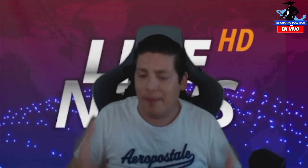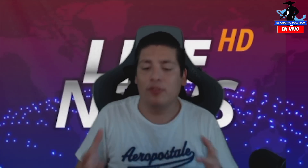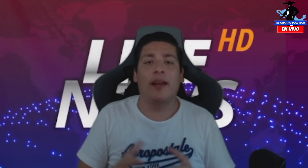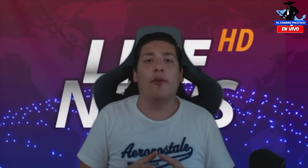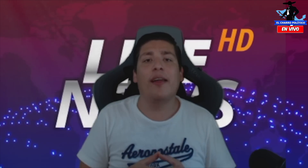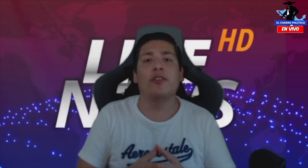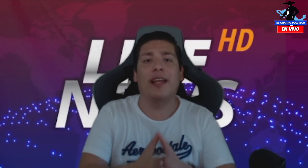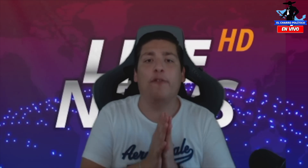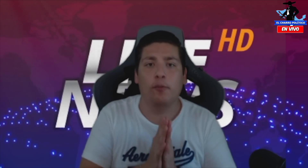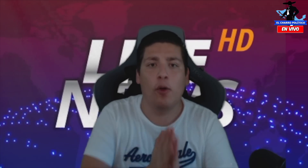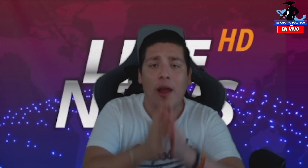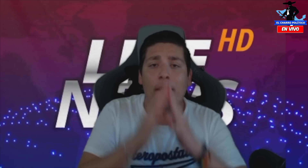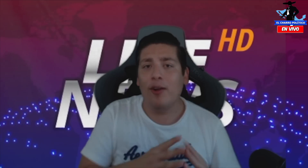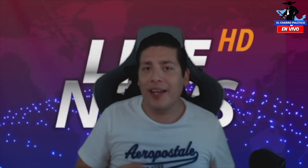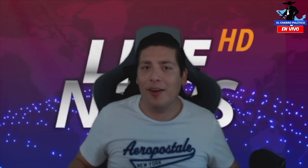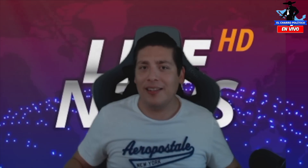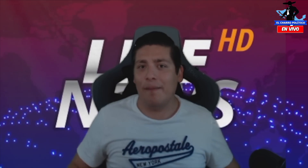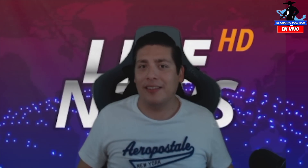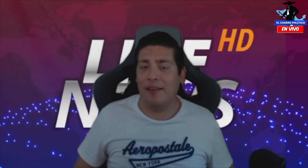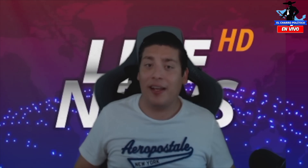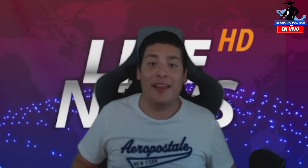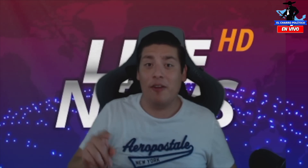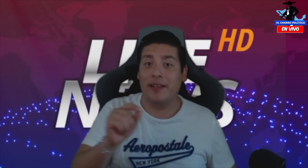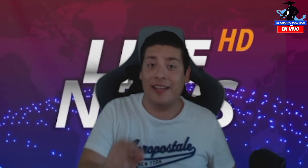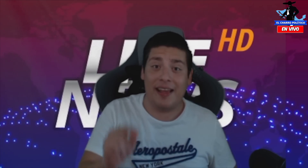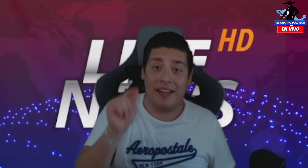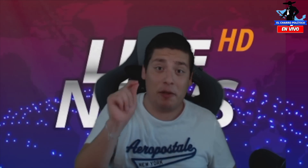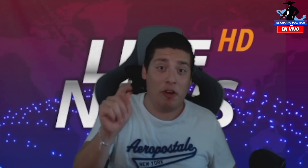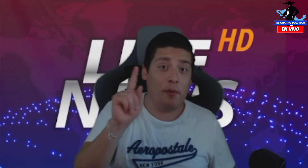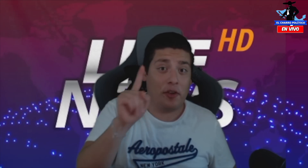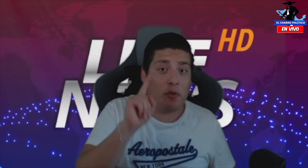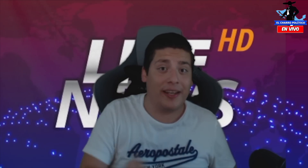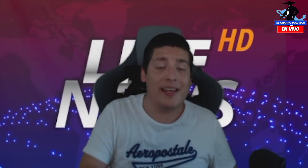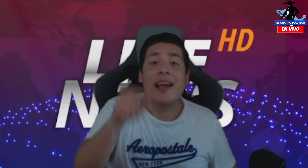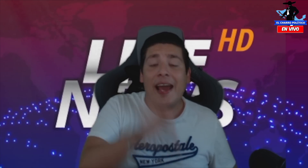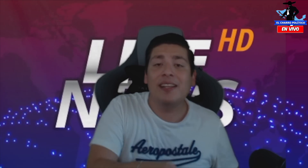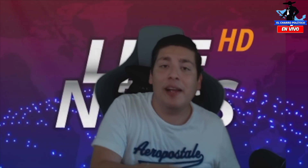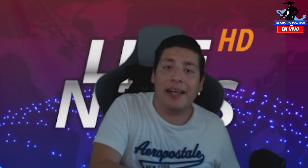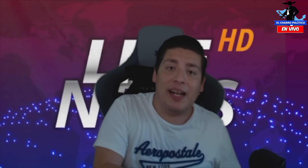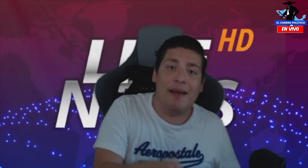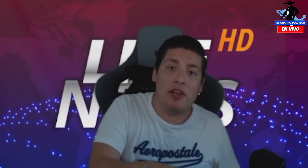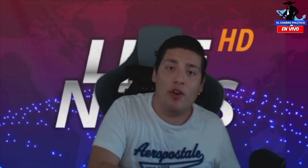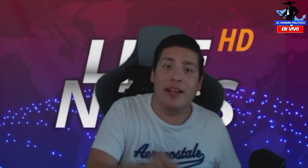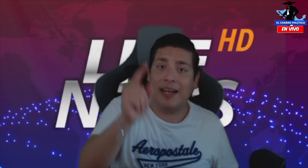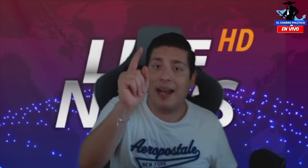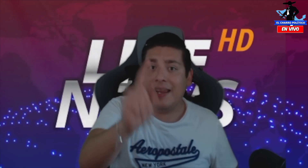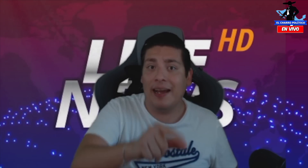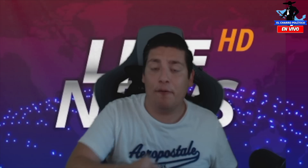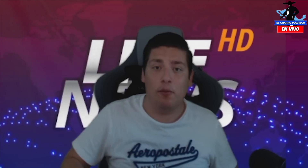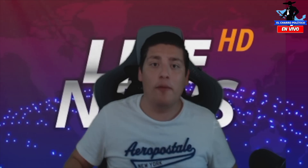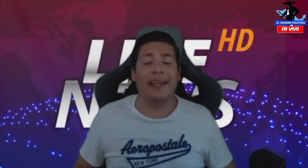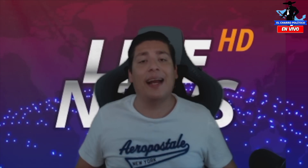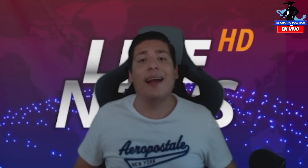estamos enamorados del fútbol, pero que es lo que está pasando, que dijo el presidente Andrés Manuel, porque ojo aquí, esto le quitará millones a la